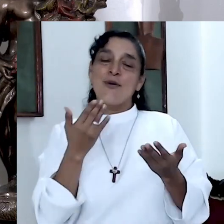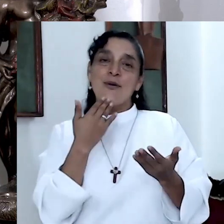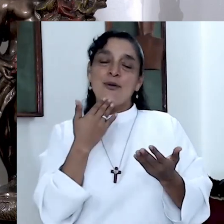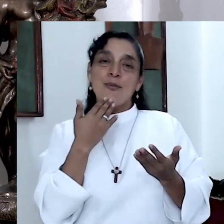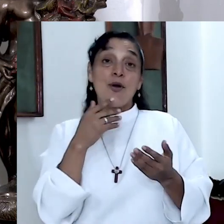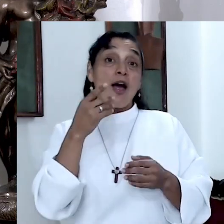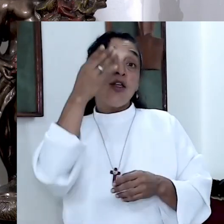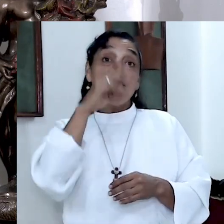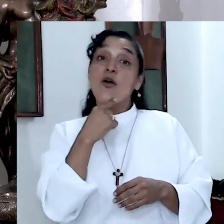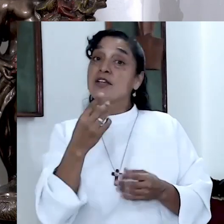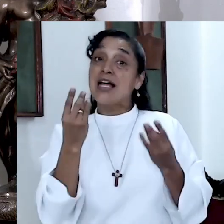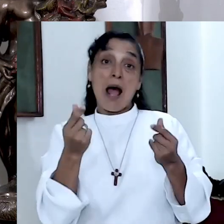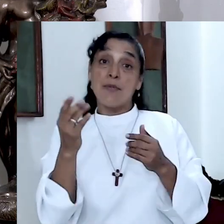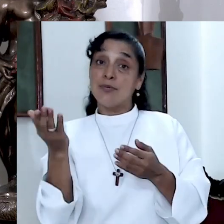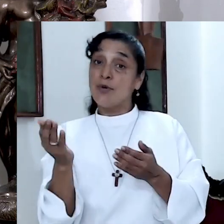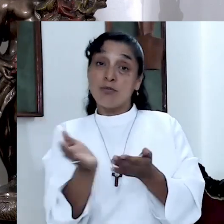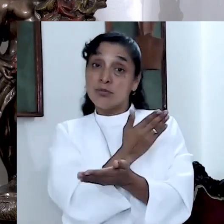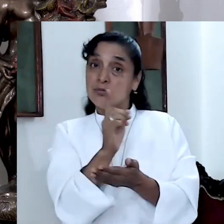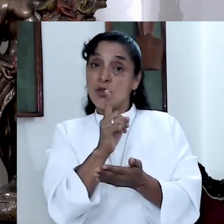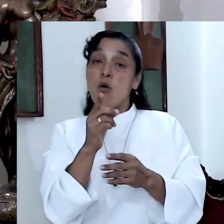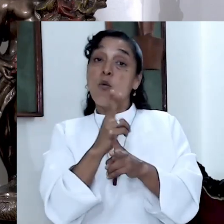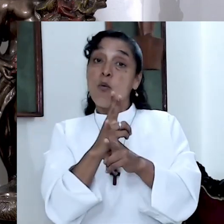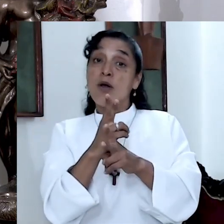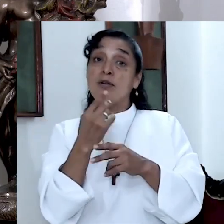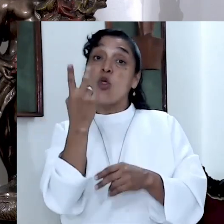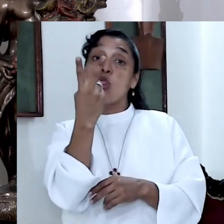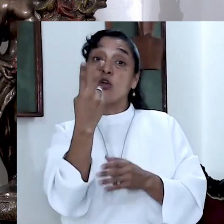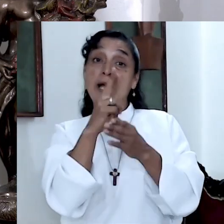cizaña están también en nuestro corazón.